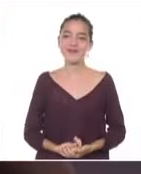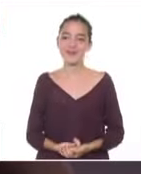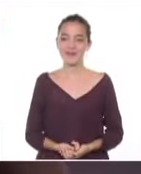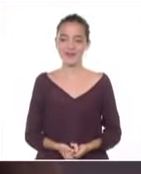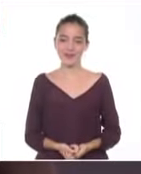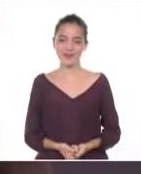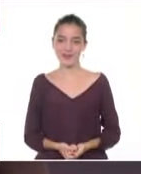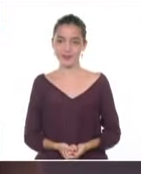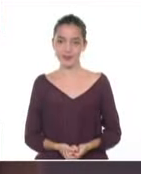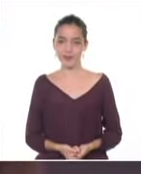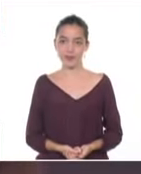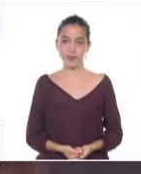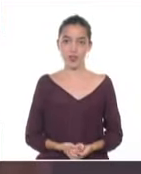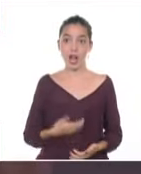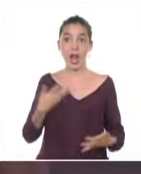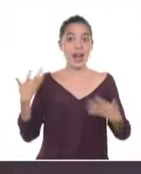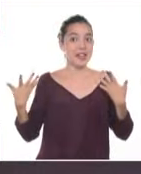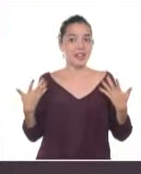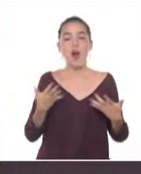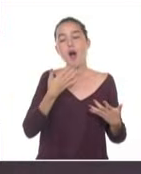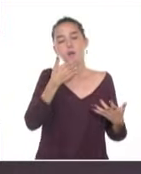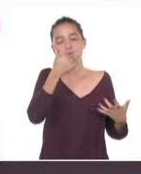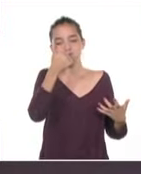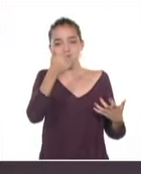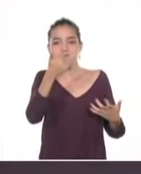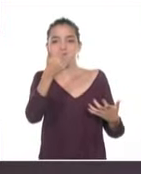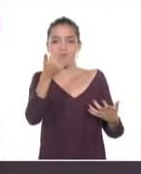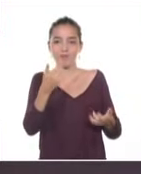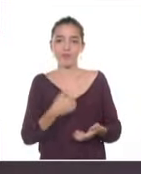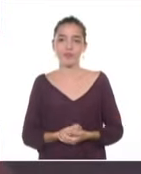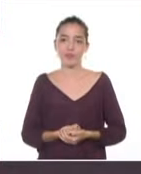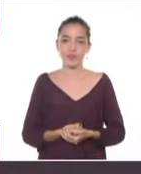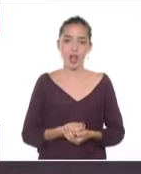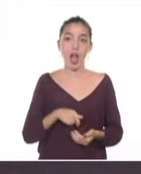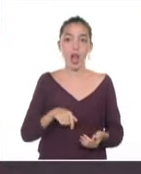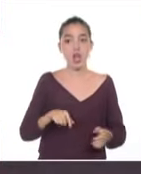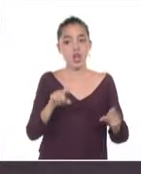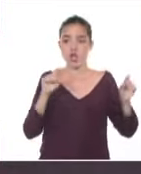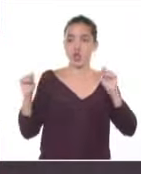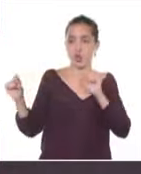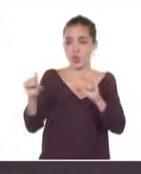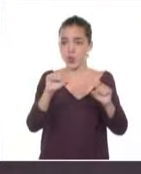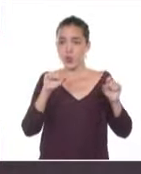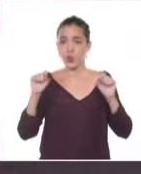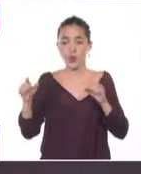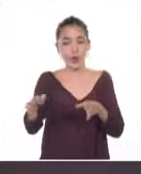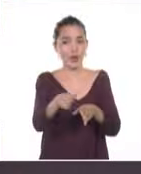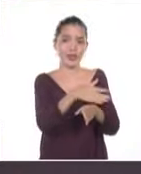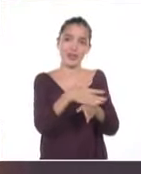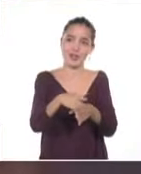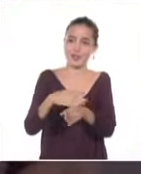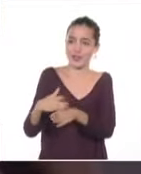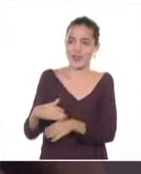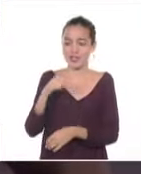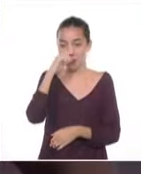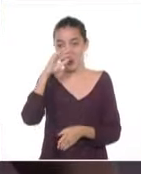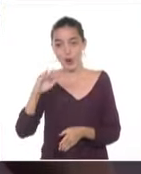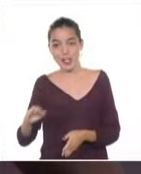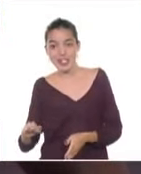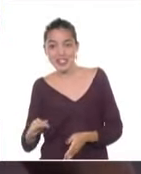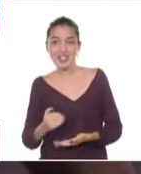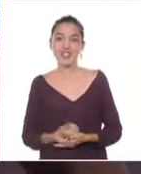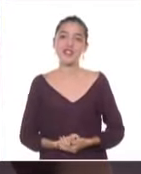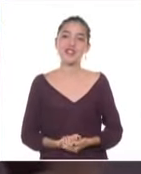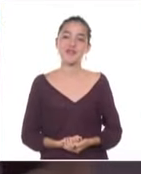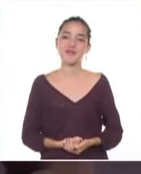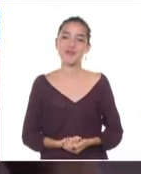muy buena, hoy ha hecho diferentes aparatos para los niños de cualquier edad. Y fue muy divertido estar ahí